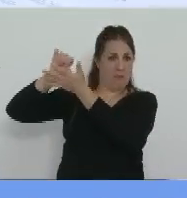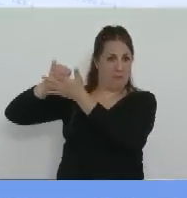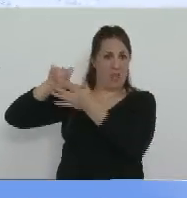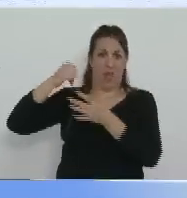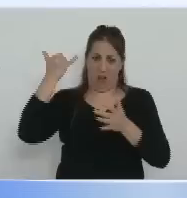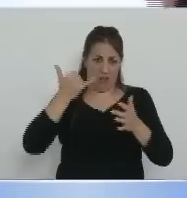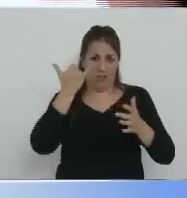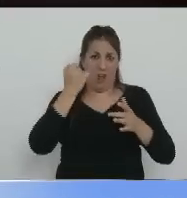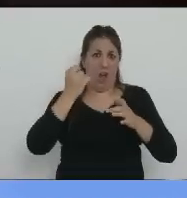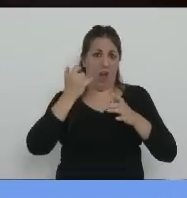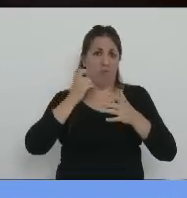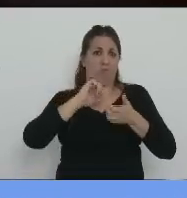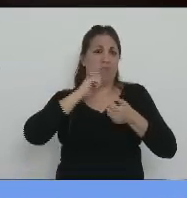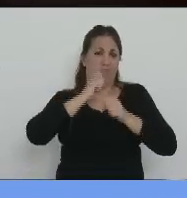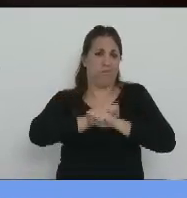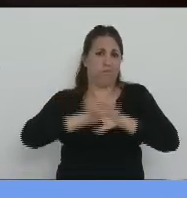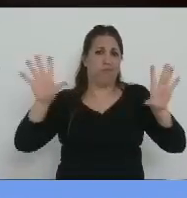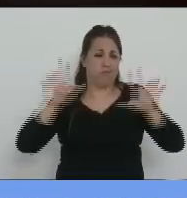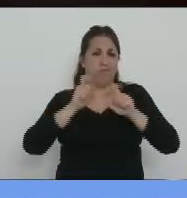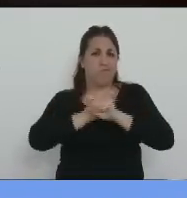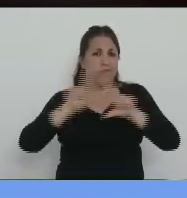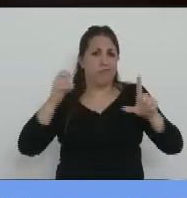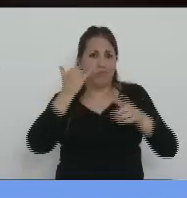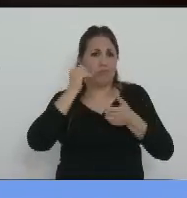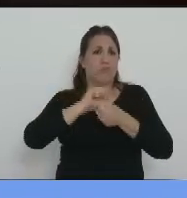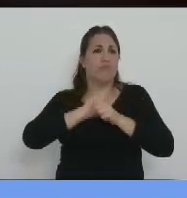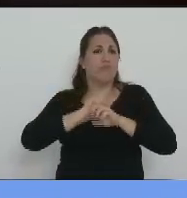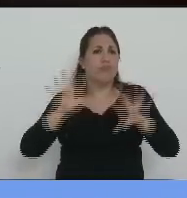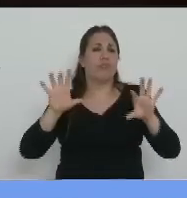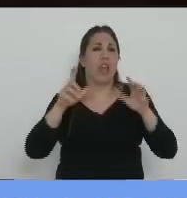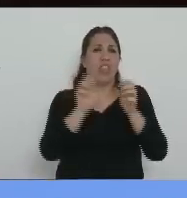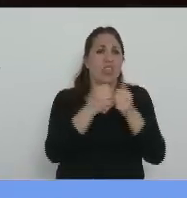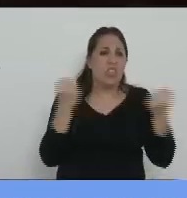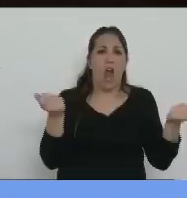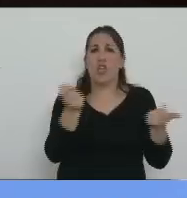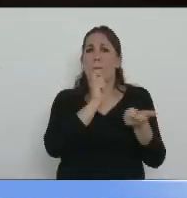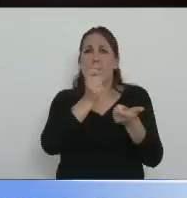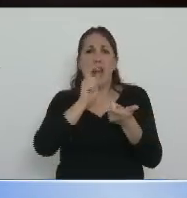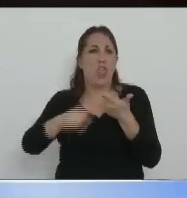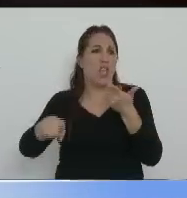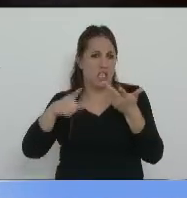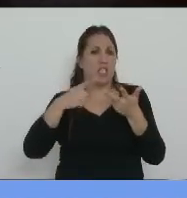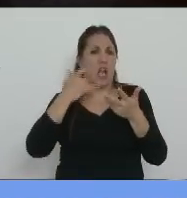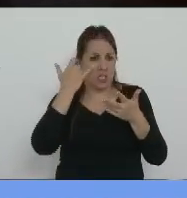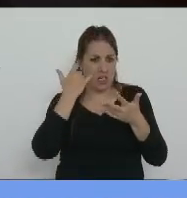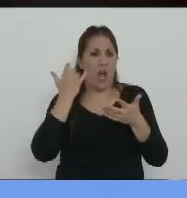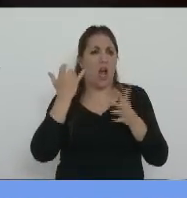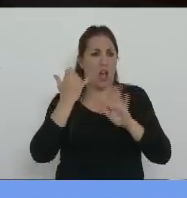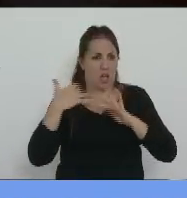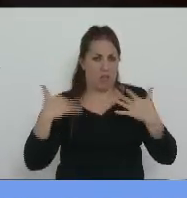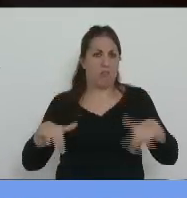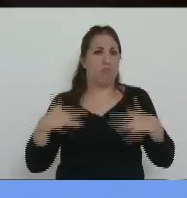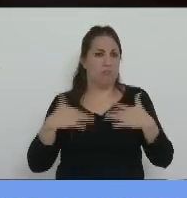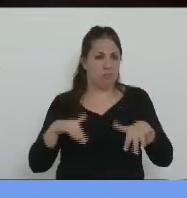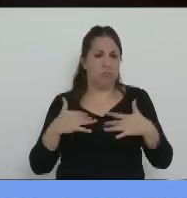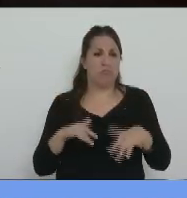varios hay varios diarios varios periodistas de investigación que las han publicado hay que investigarlo claro hay